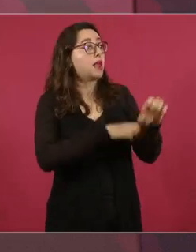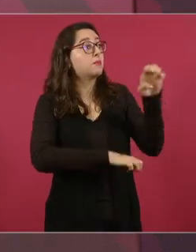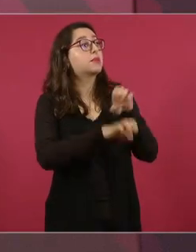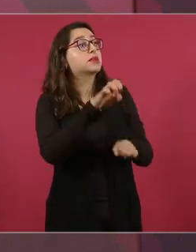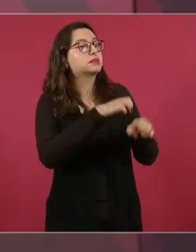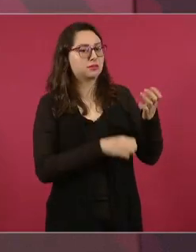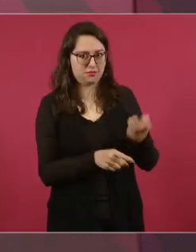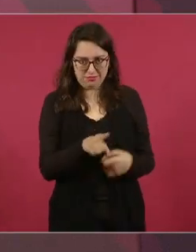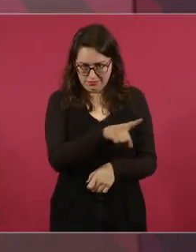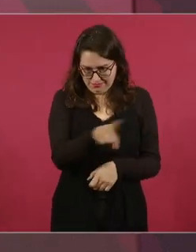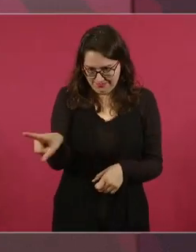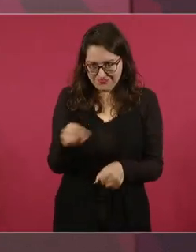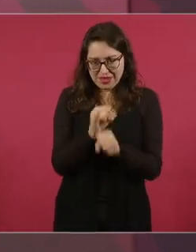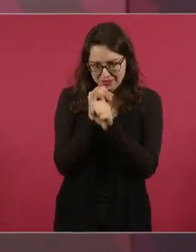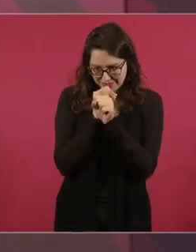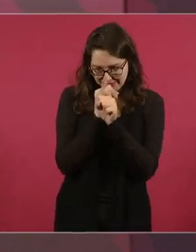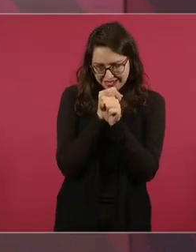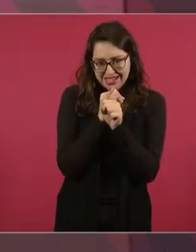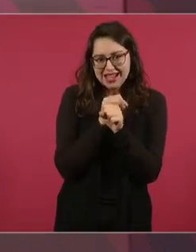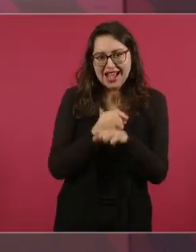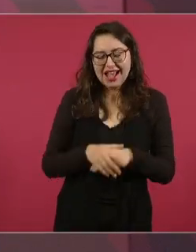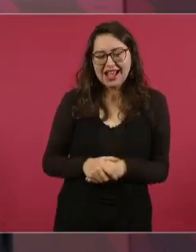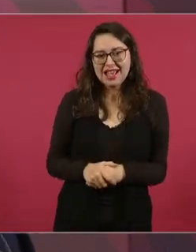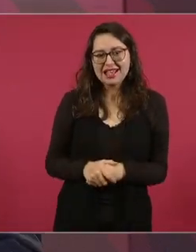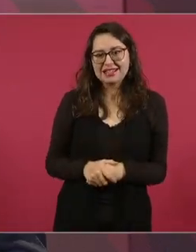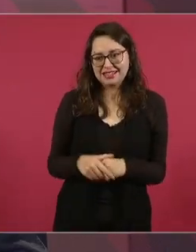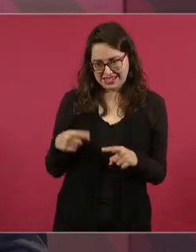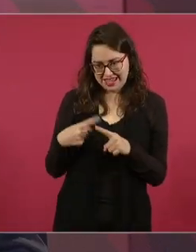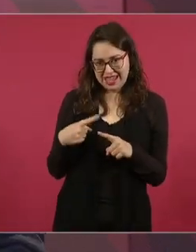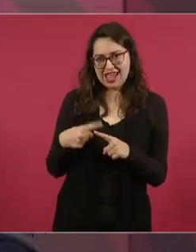porque ustedes son mirones profesionales.